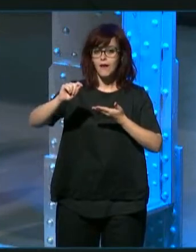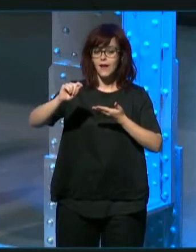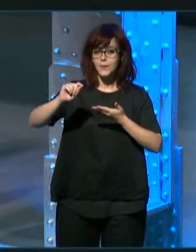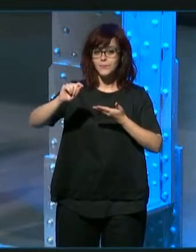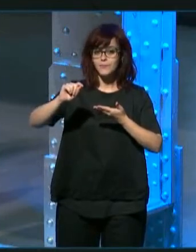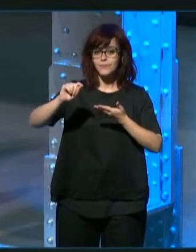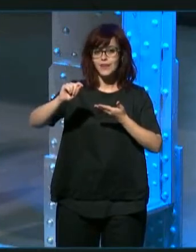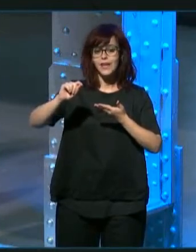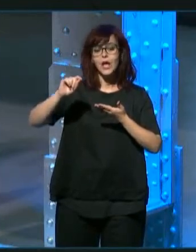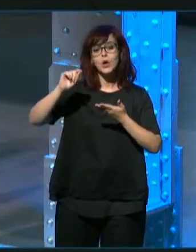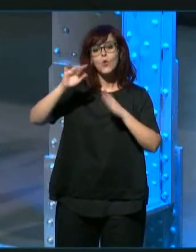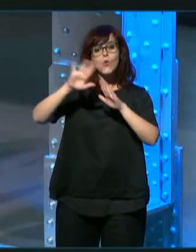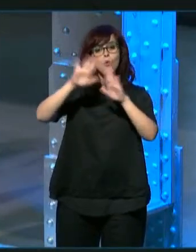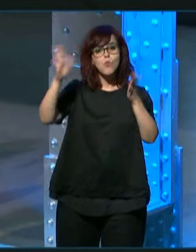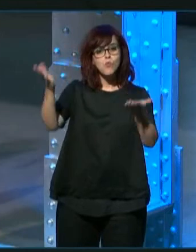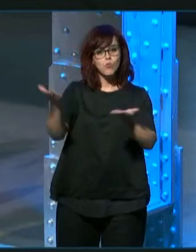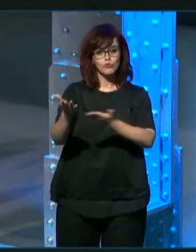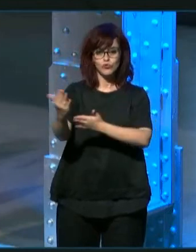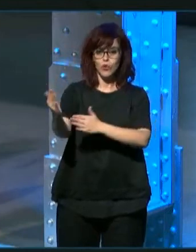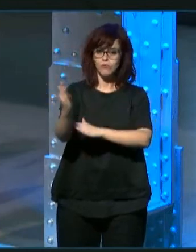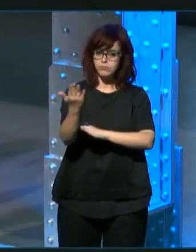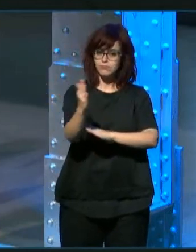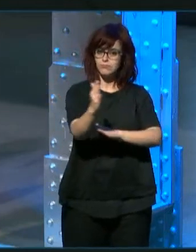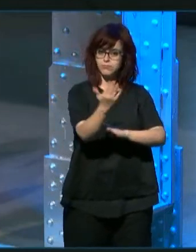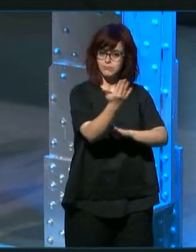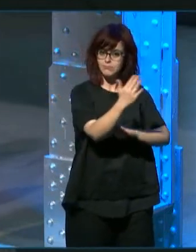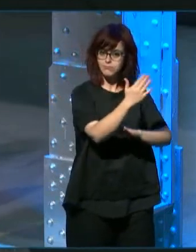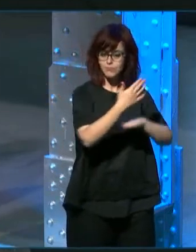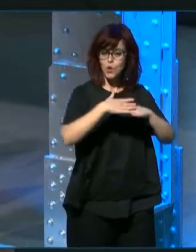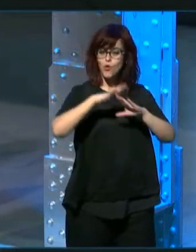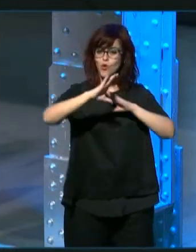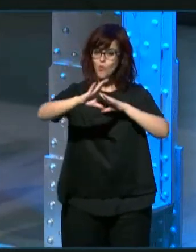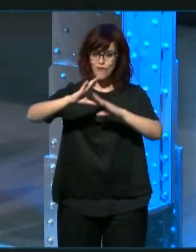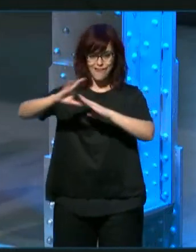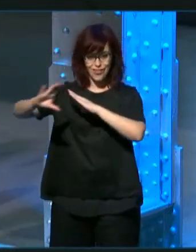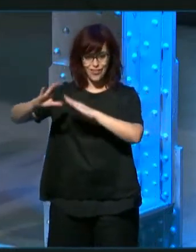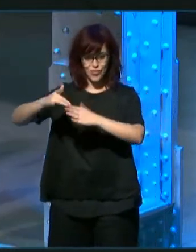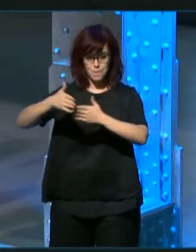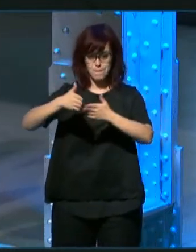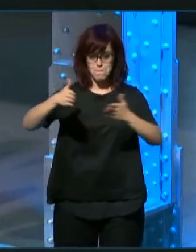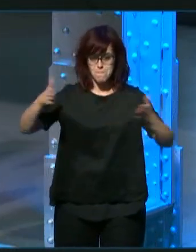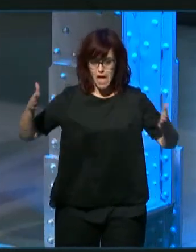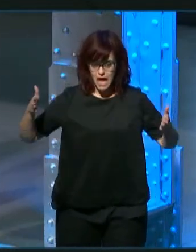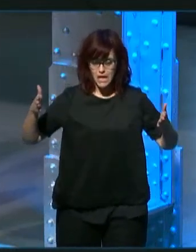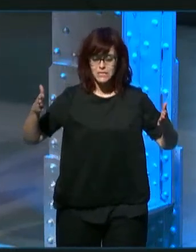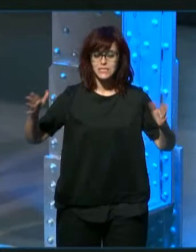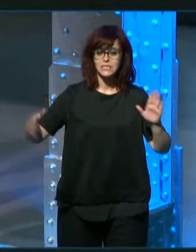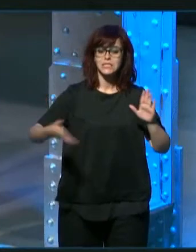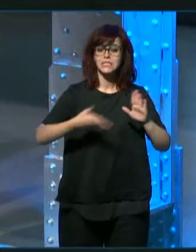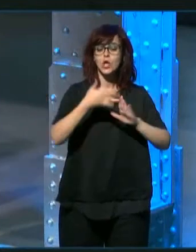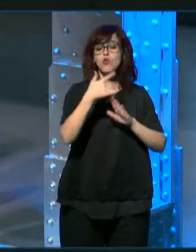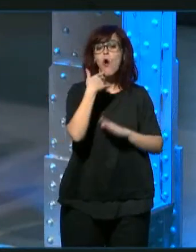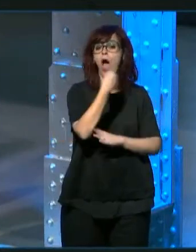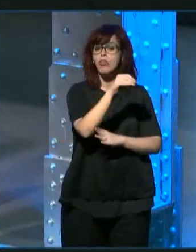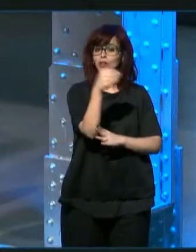el mundo me ofrecía 3 vías, básicamente, de comunicación, de ampliación de comunicación, ¿no? Cuando yo era